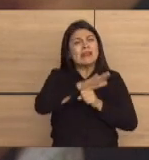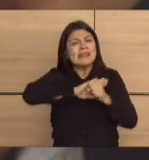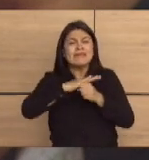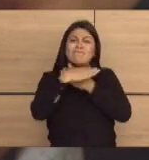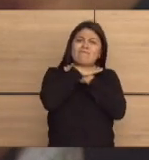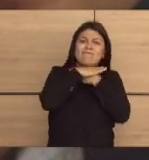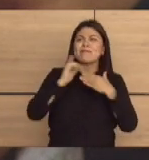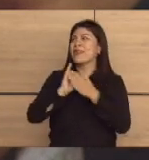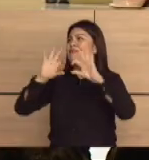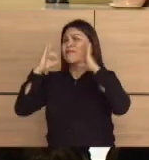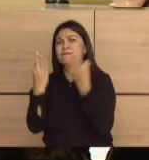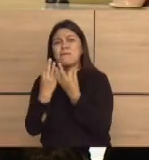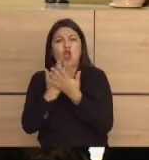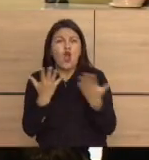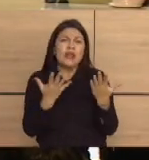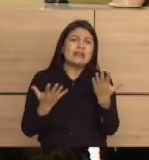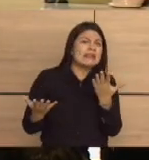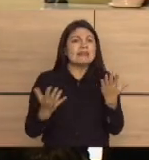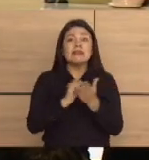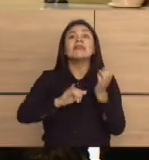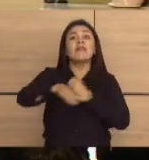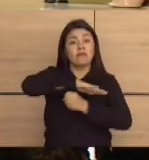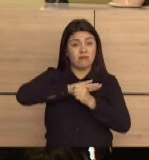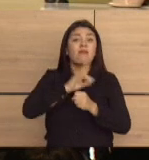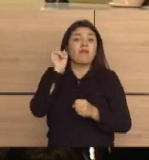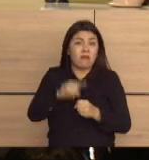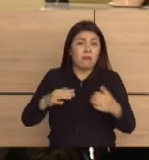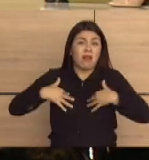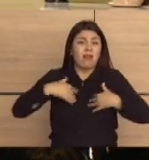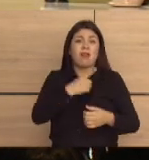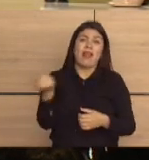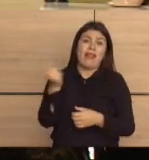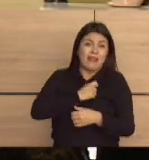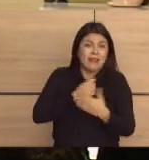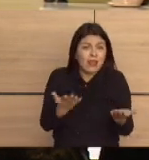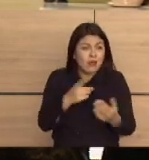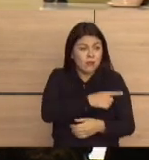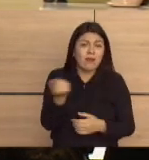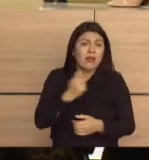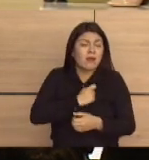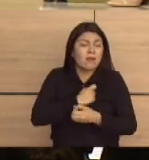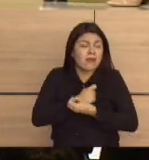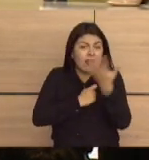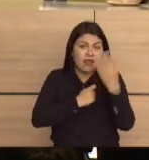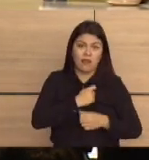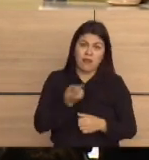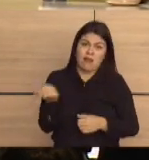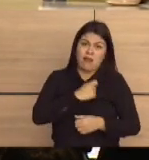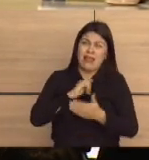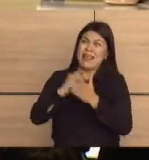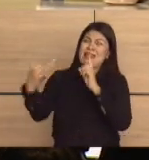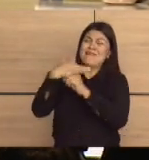sus hogares, han sido víctimas de traumas, de estrés, que afectan sus